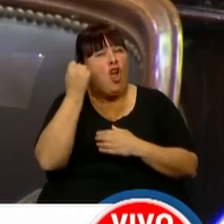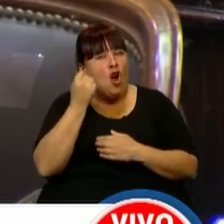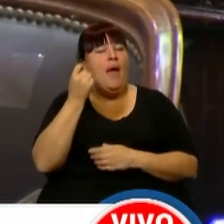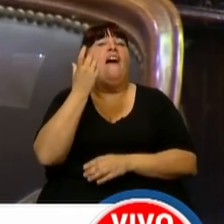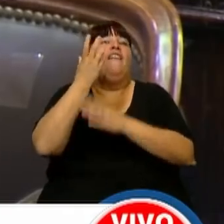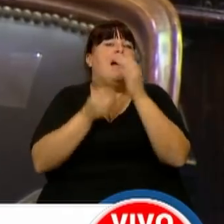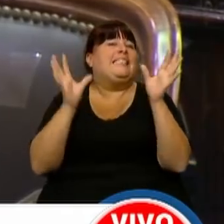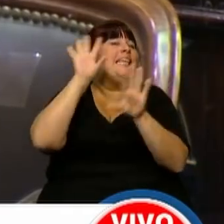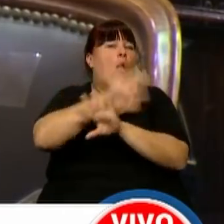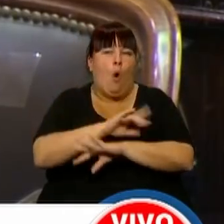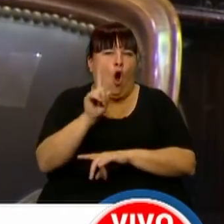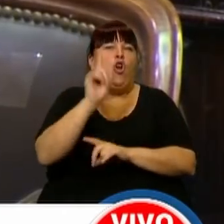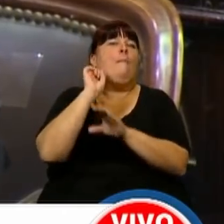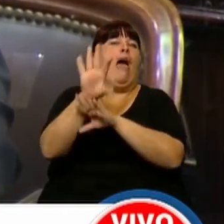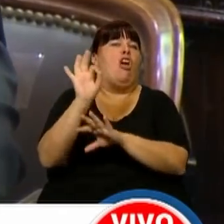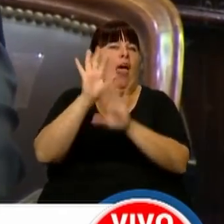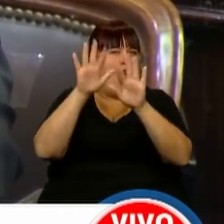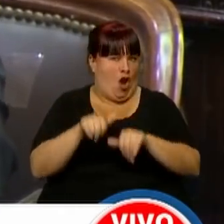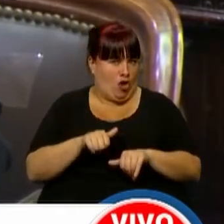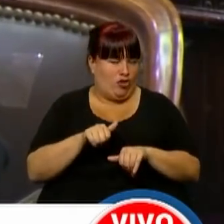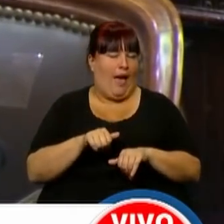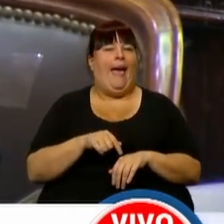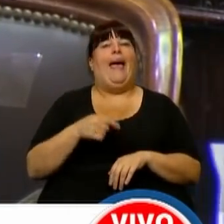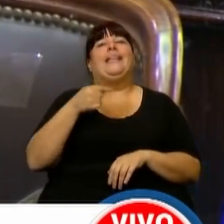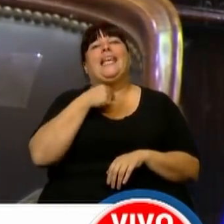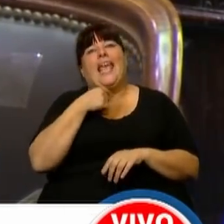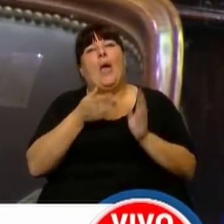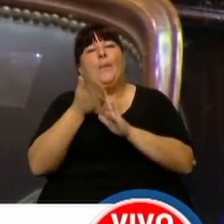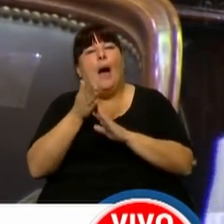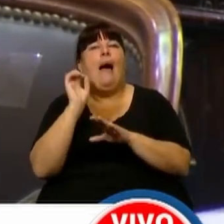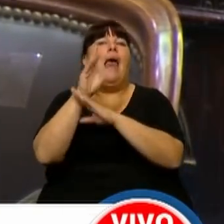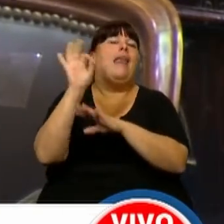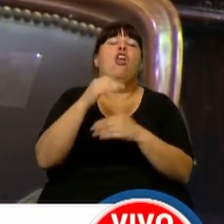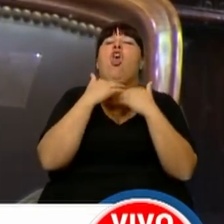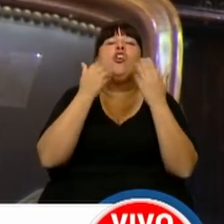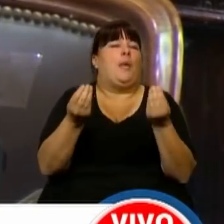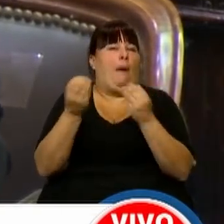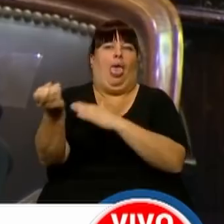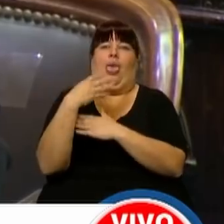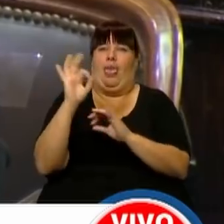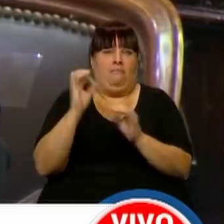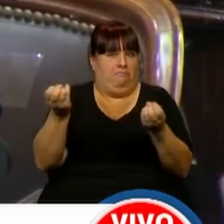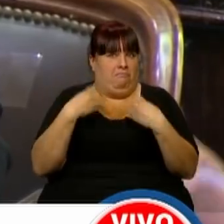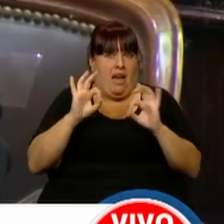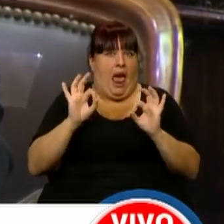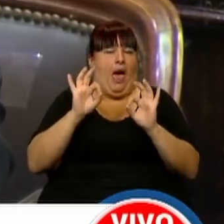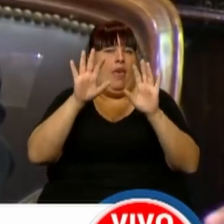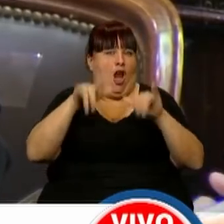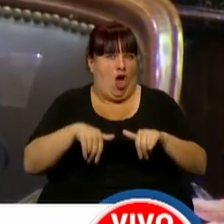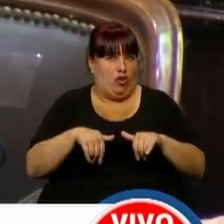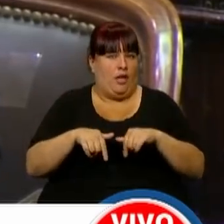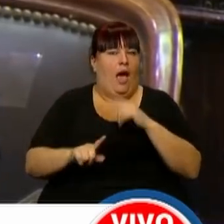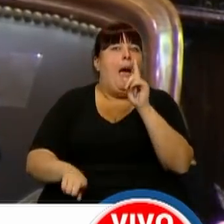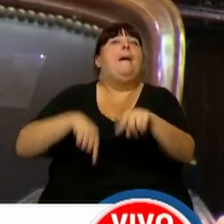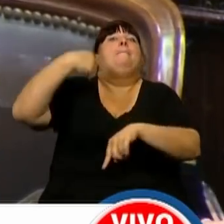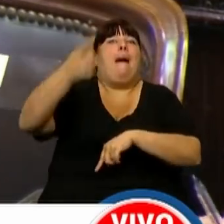estuvo equivocado, no habían enviado ninguna nota. Si la pretendió, no la pudo enviar, no sabemos qué pasó, pero no la envió la nota. Apareció al